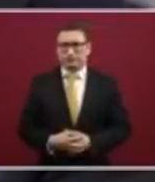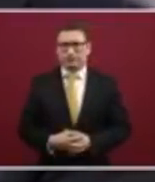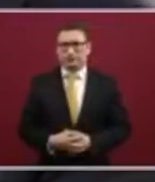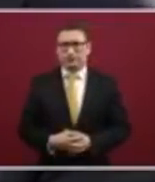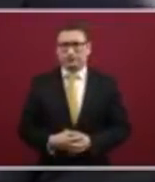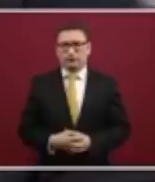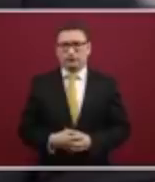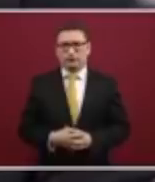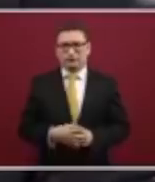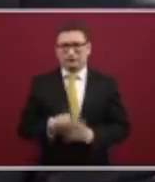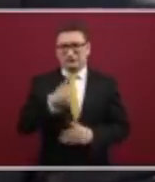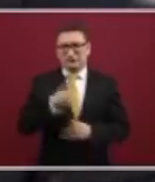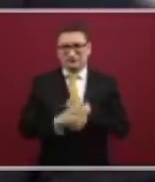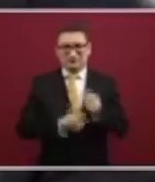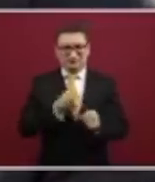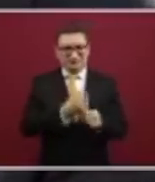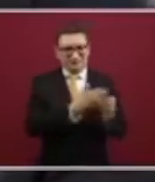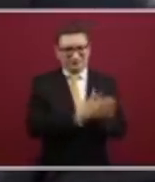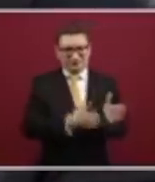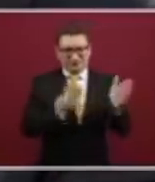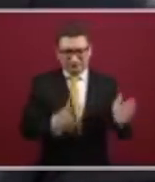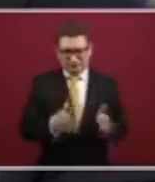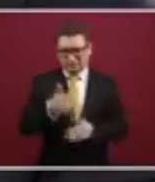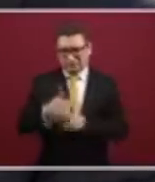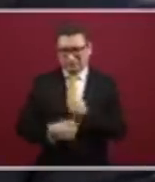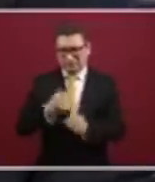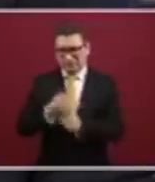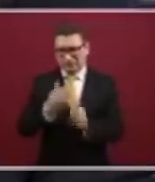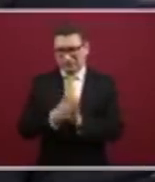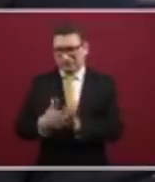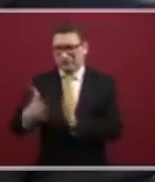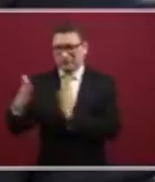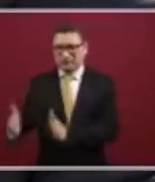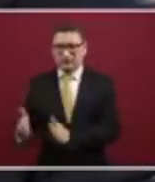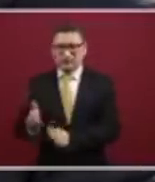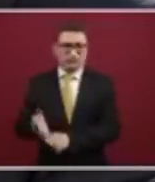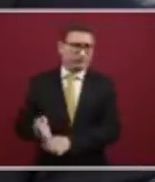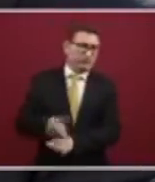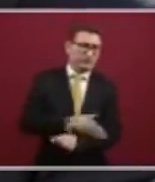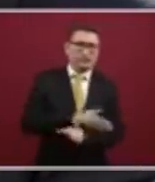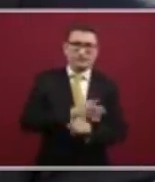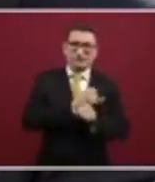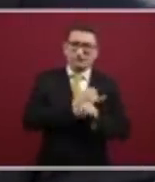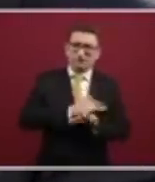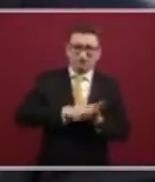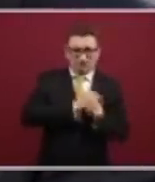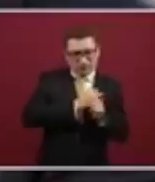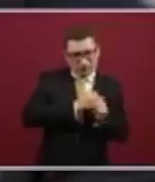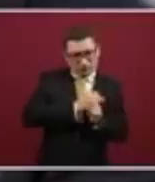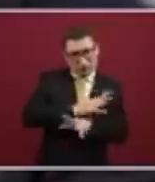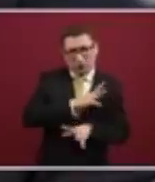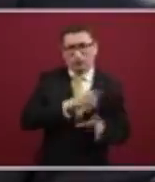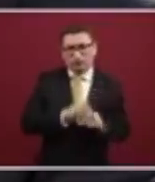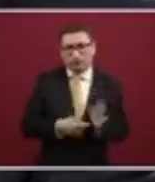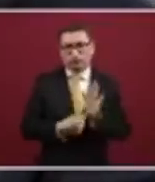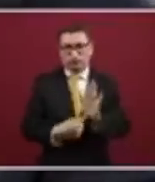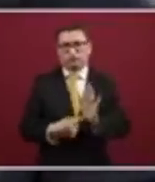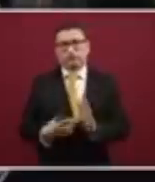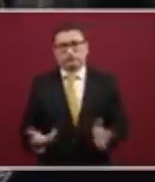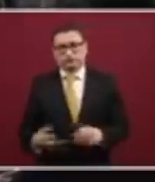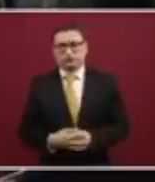por sexenio? Hasta donde tengamos información, ¿sí? Cuando